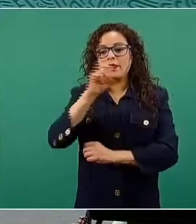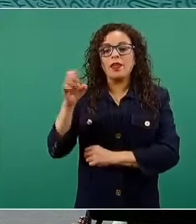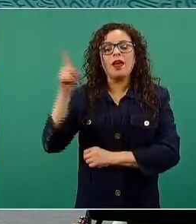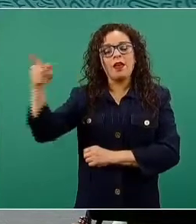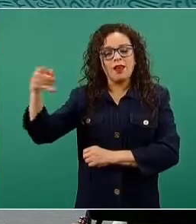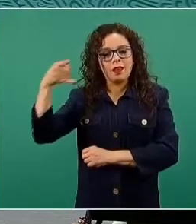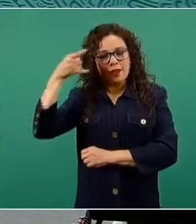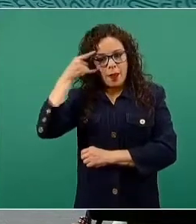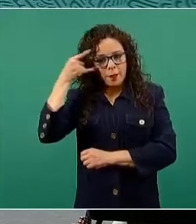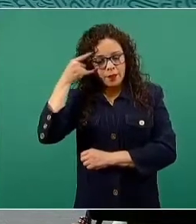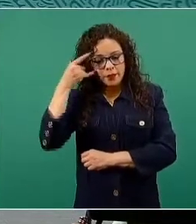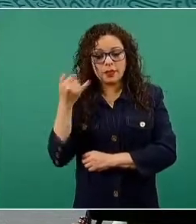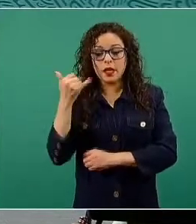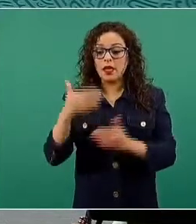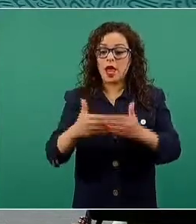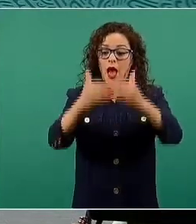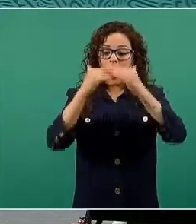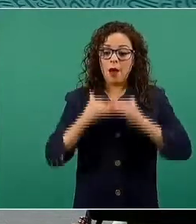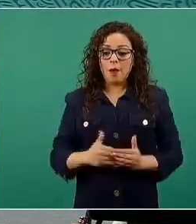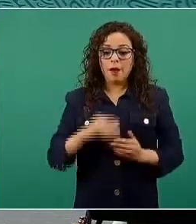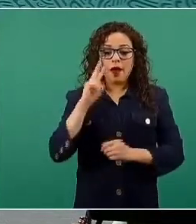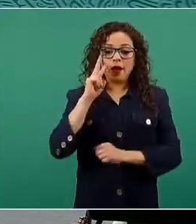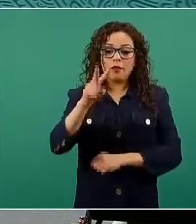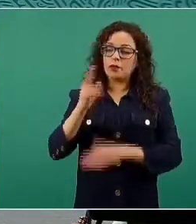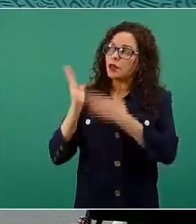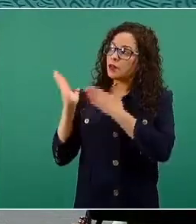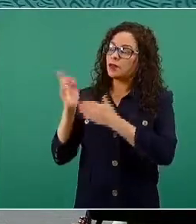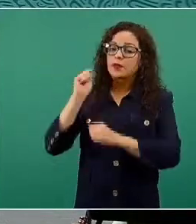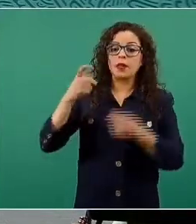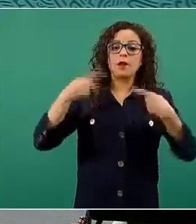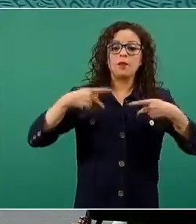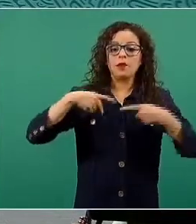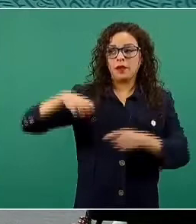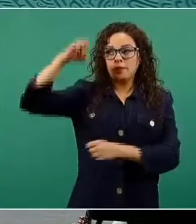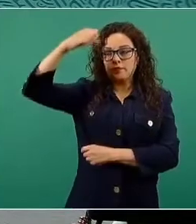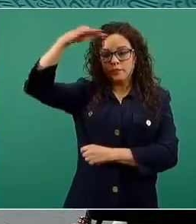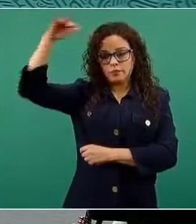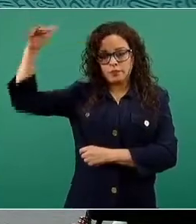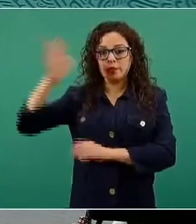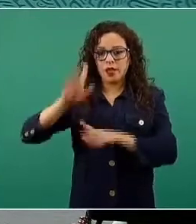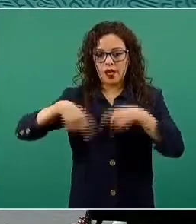personas adultas mayores, aquí está la cifra de quienes han sido vacunadas. La siguiente, por favor.